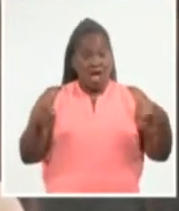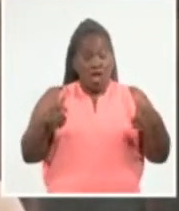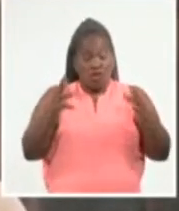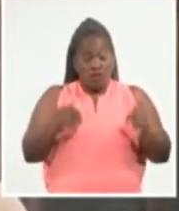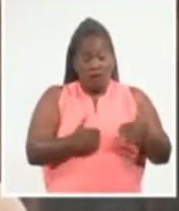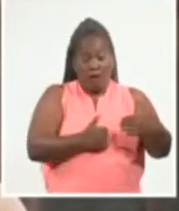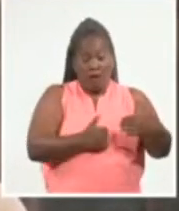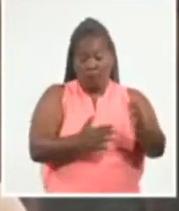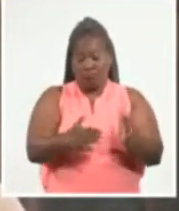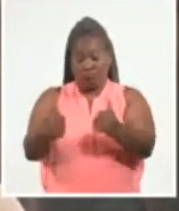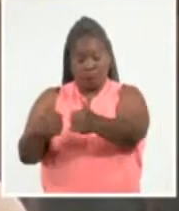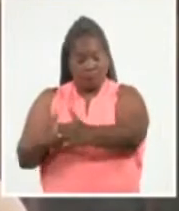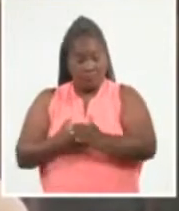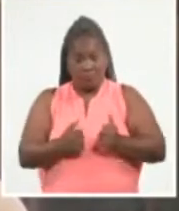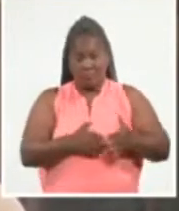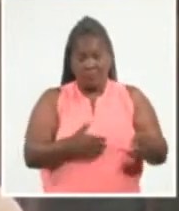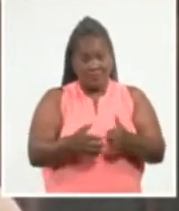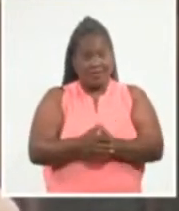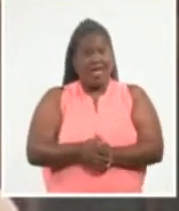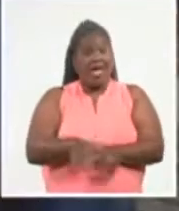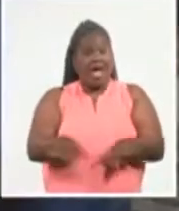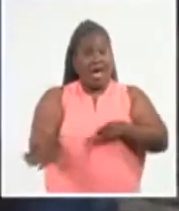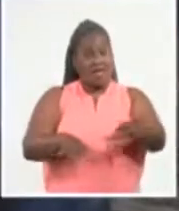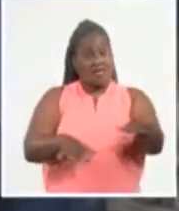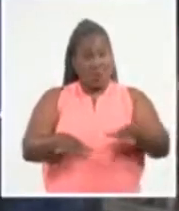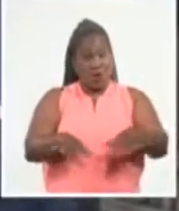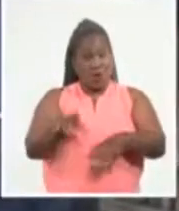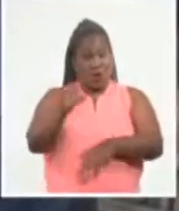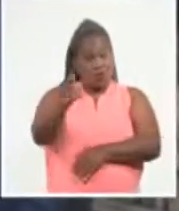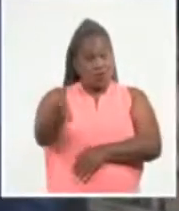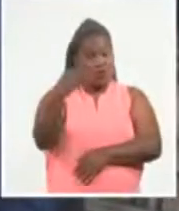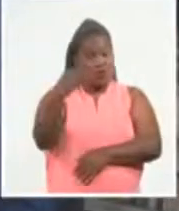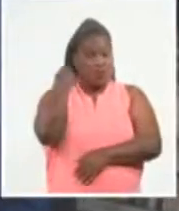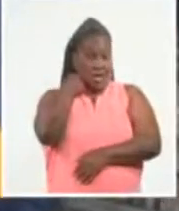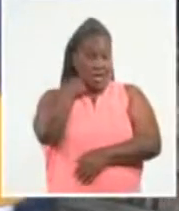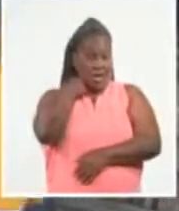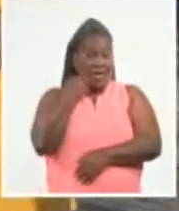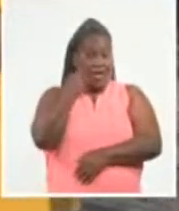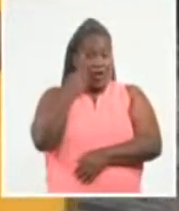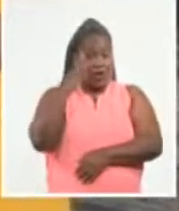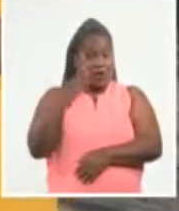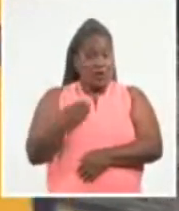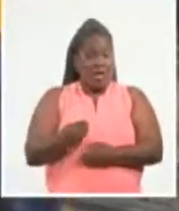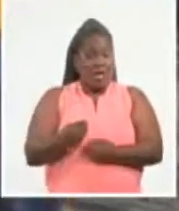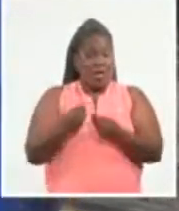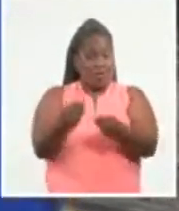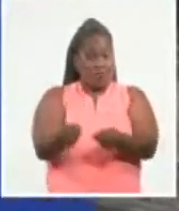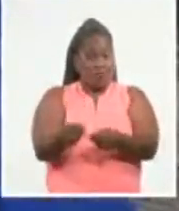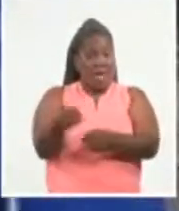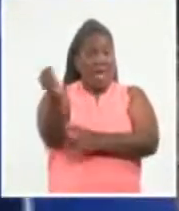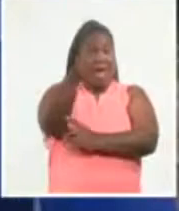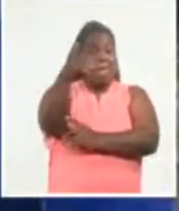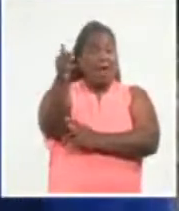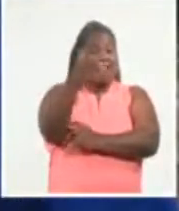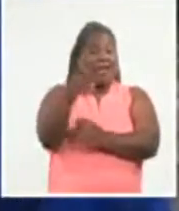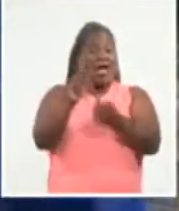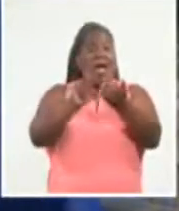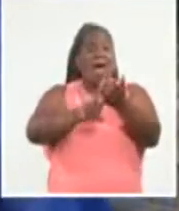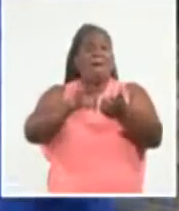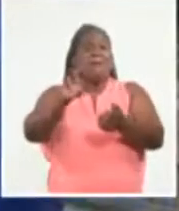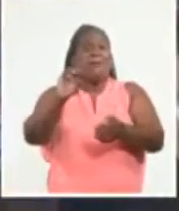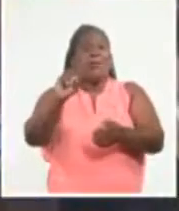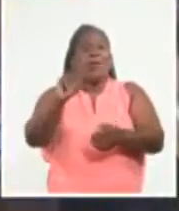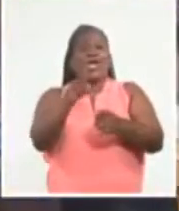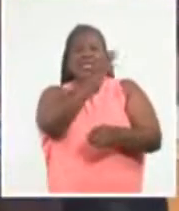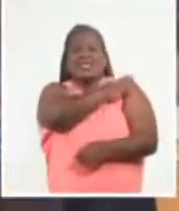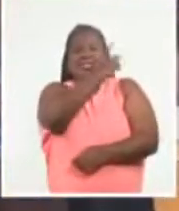últimos años y siendo una de las acciones estratégicas que hemos venido trazando en los últimos años. En reconocimiento al anterior, recibieron la bandera de proeza laboral que otorga la